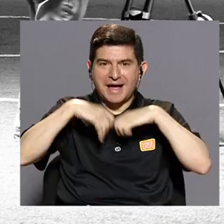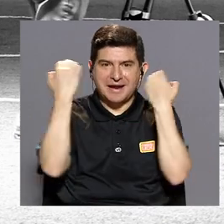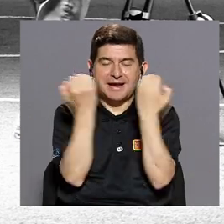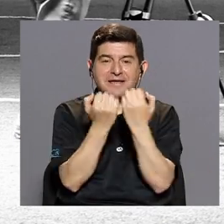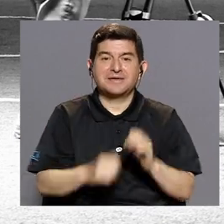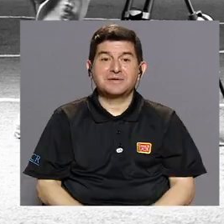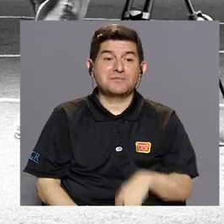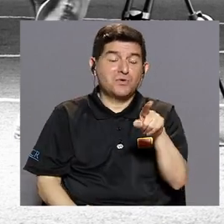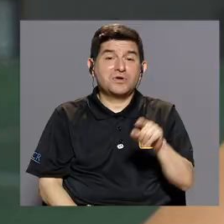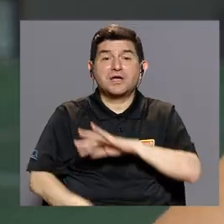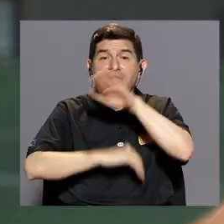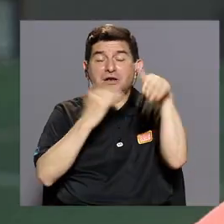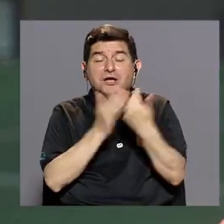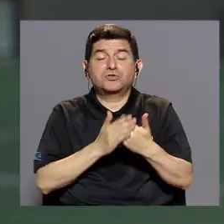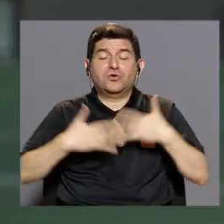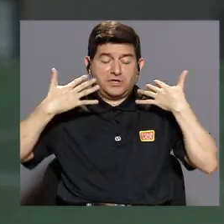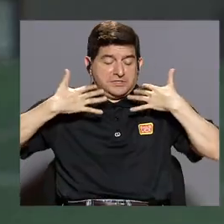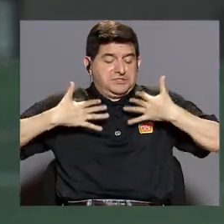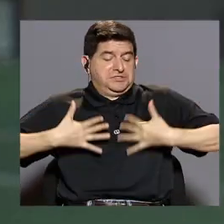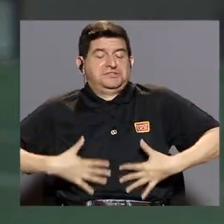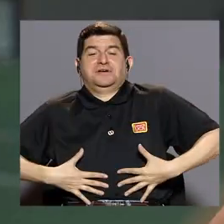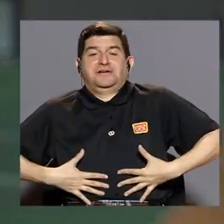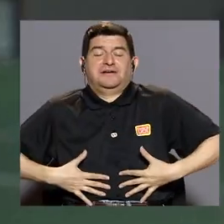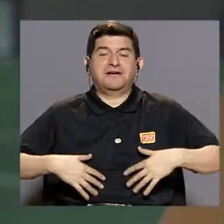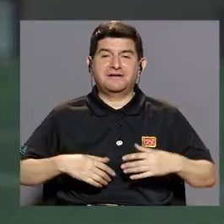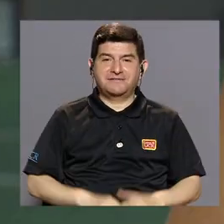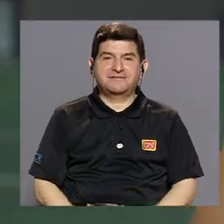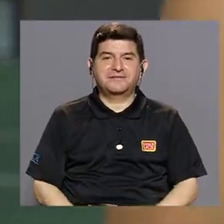claro, vea, aquello era todas con chaleco,